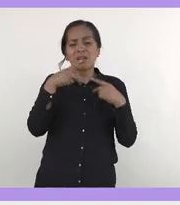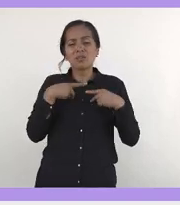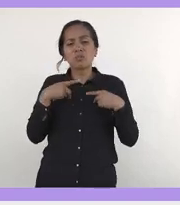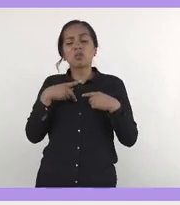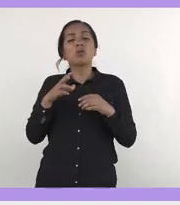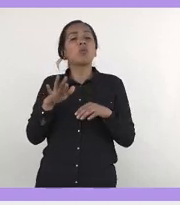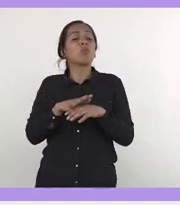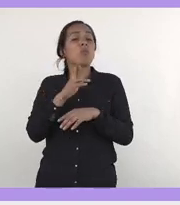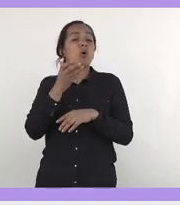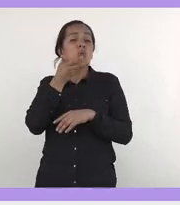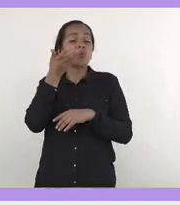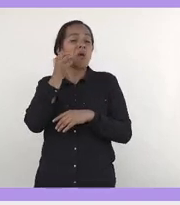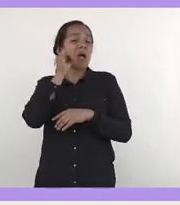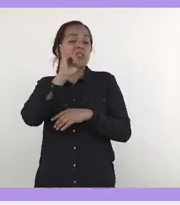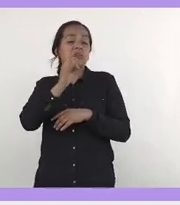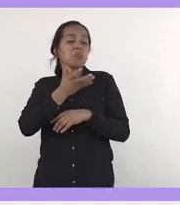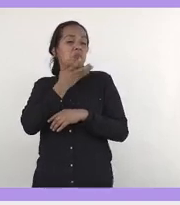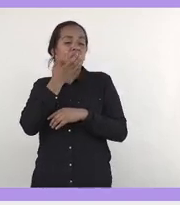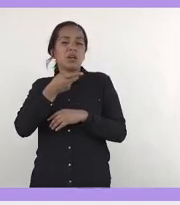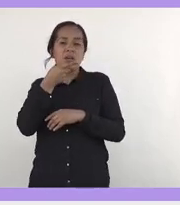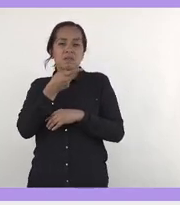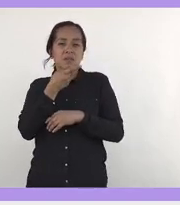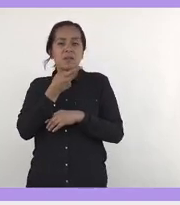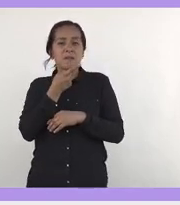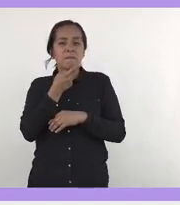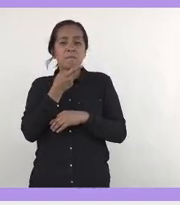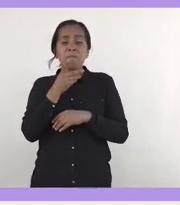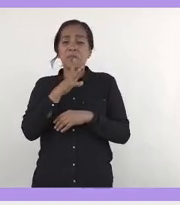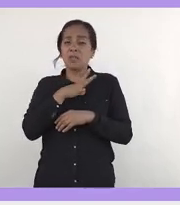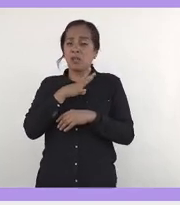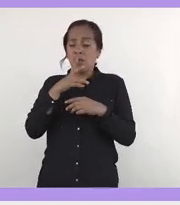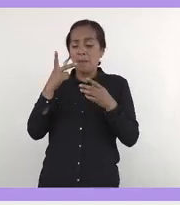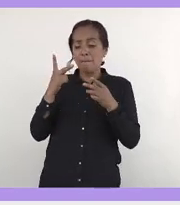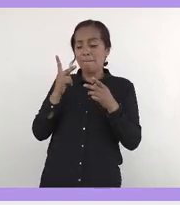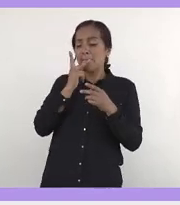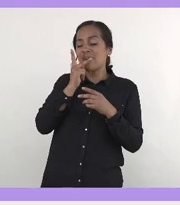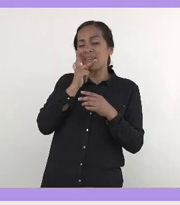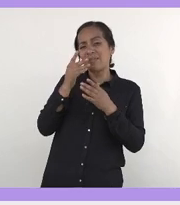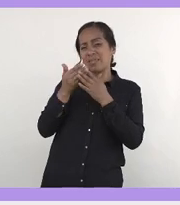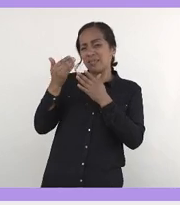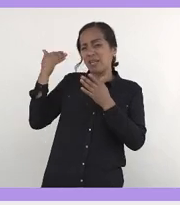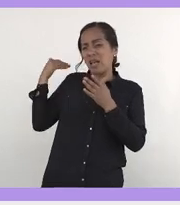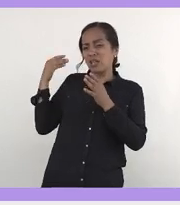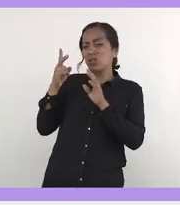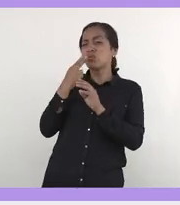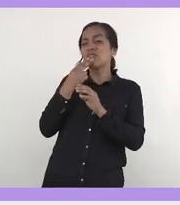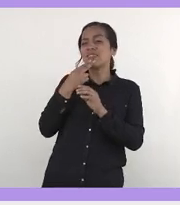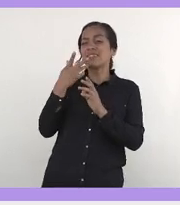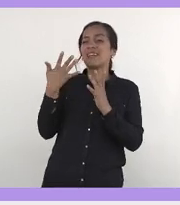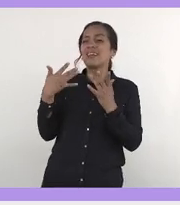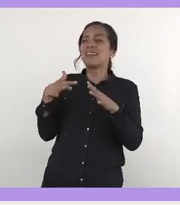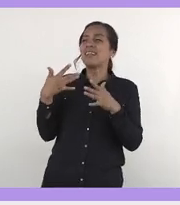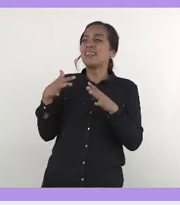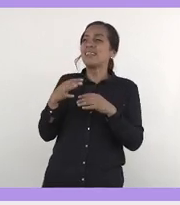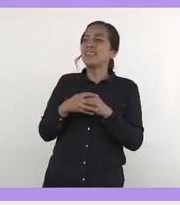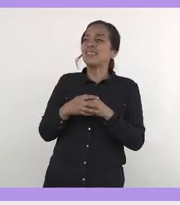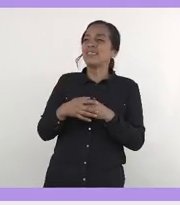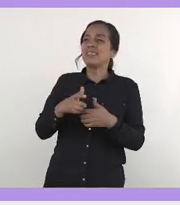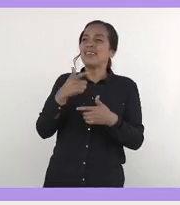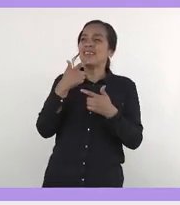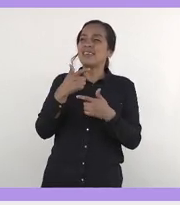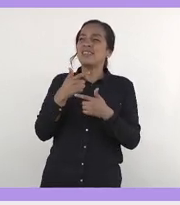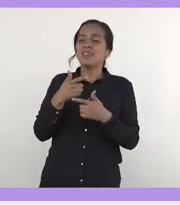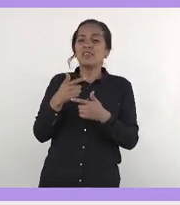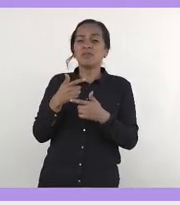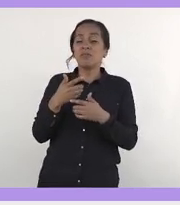costumbre porque así O sea había muchas frases que antes usábamos que ay no pues hasta no todas las personas nos reímos de eso